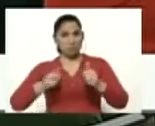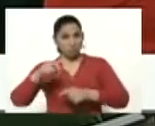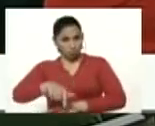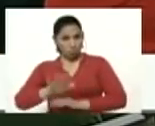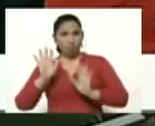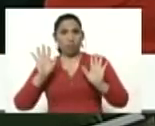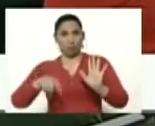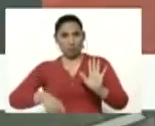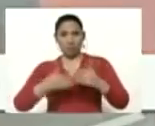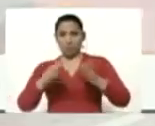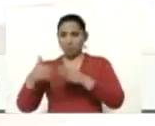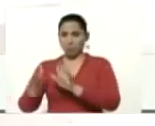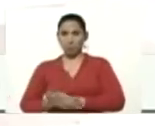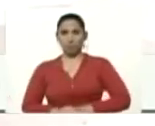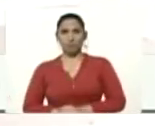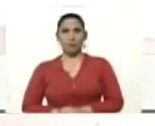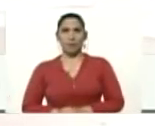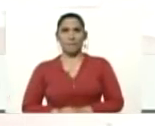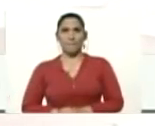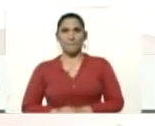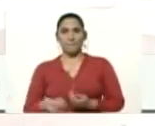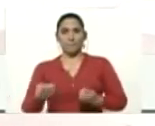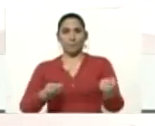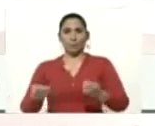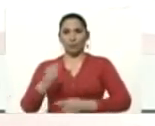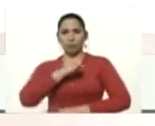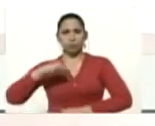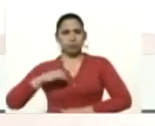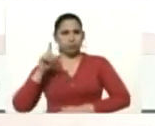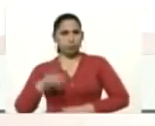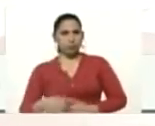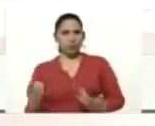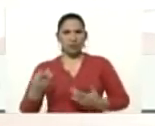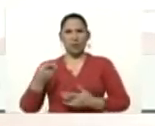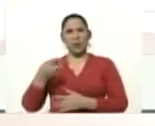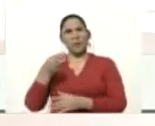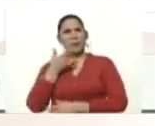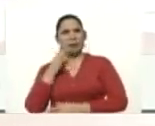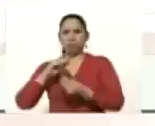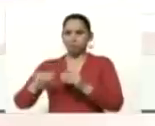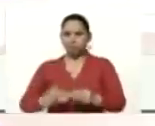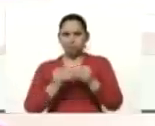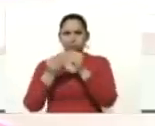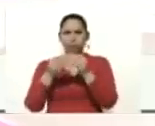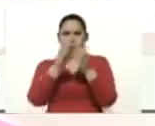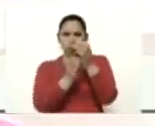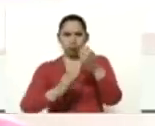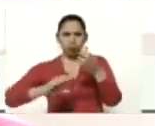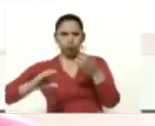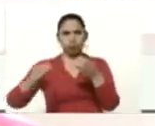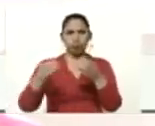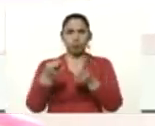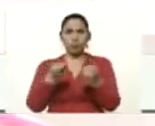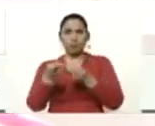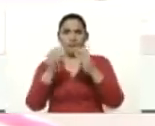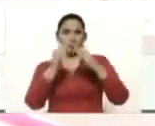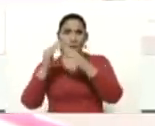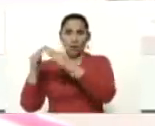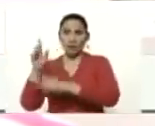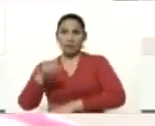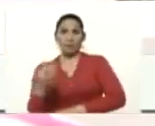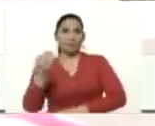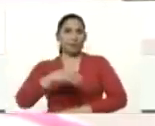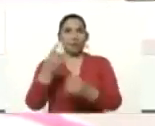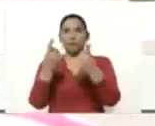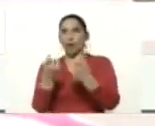¿no? En los servicios personalizados como plomería y servicios del hogar, tanto hace falta, mucha